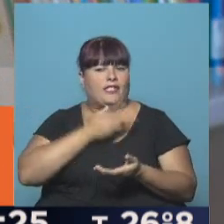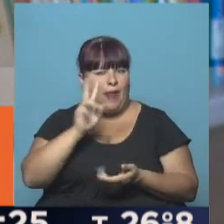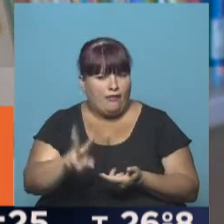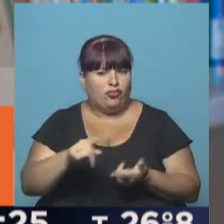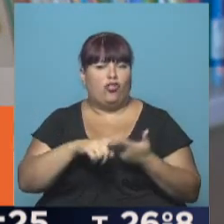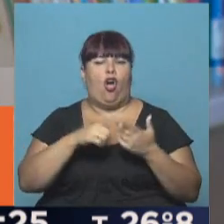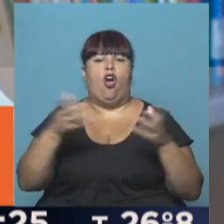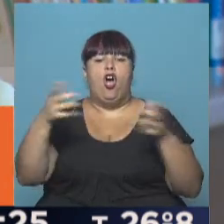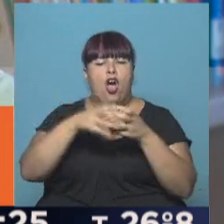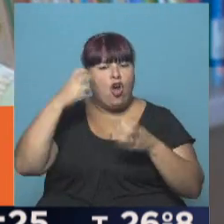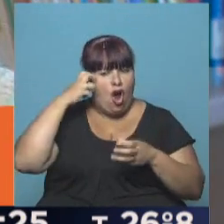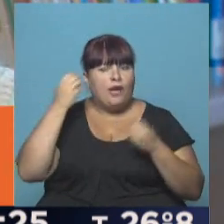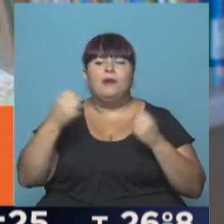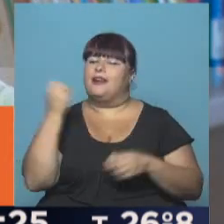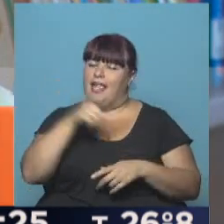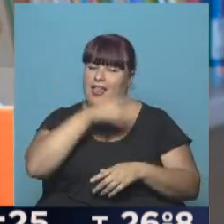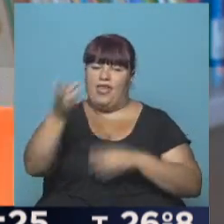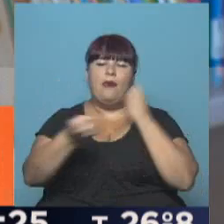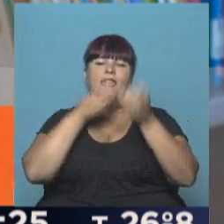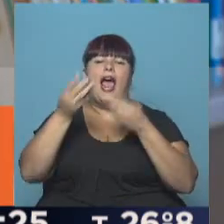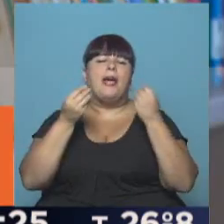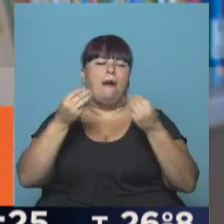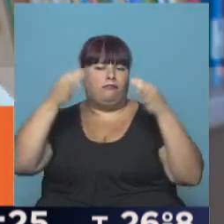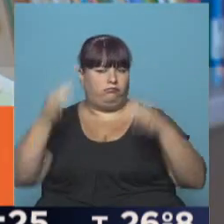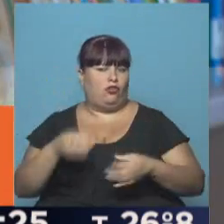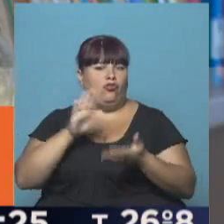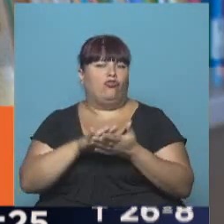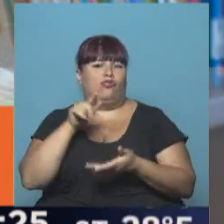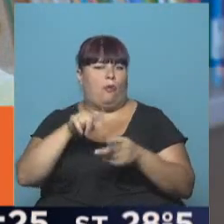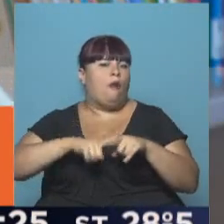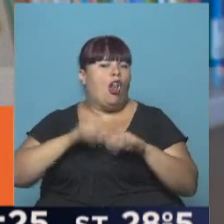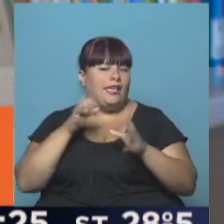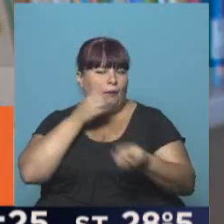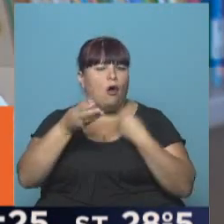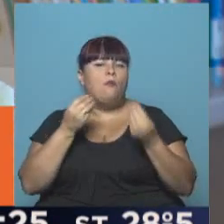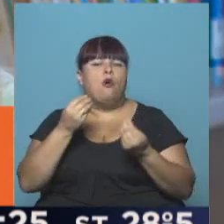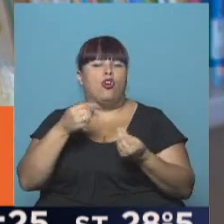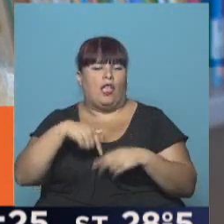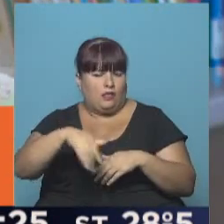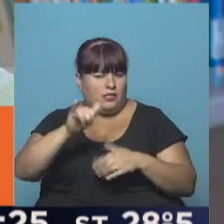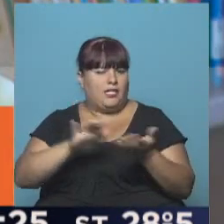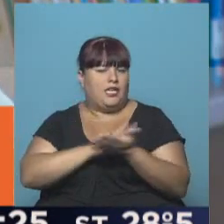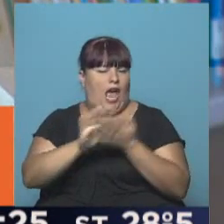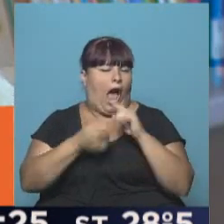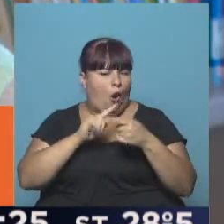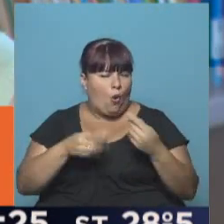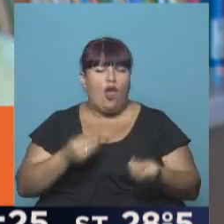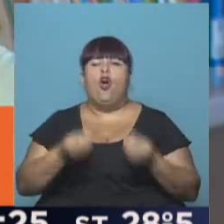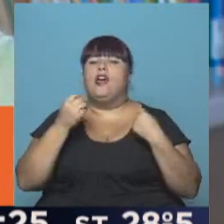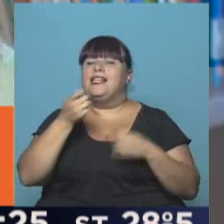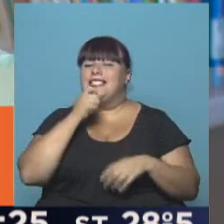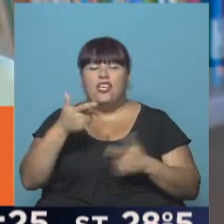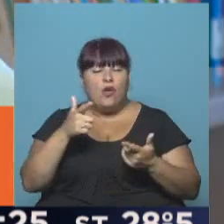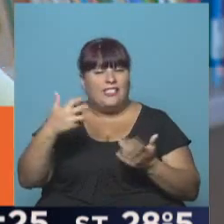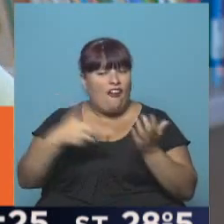victoria en el congreso porque queremos que vayan a dar las explicaciones pertinentes explicaciones políticas de por qué se llevó adelante esta negociación y por qué si no hubiera